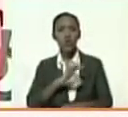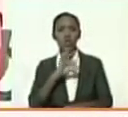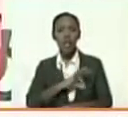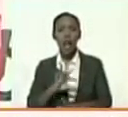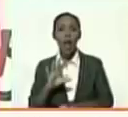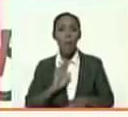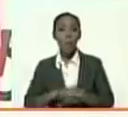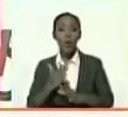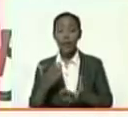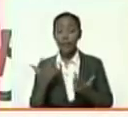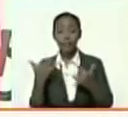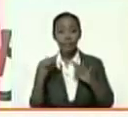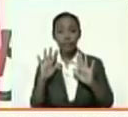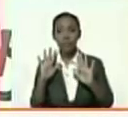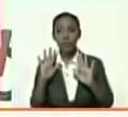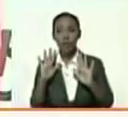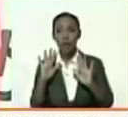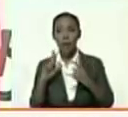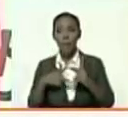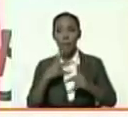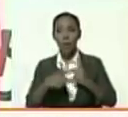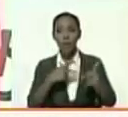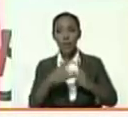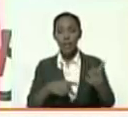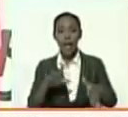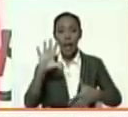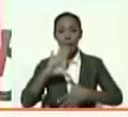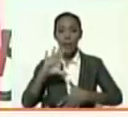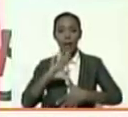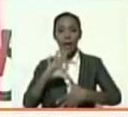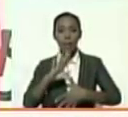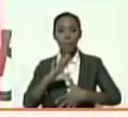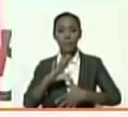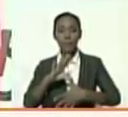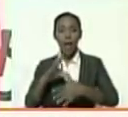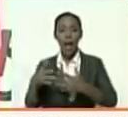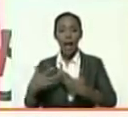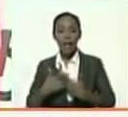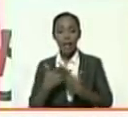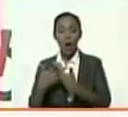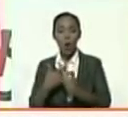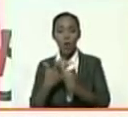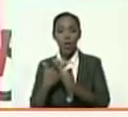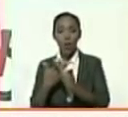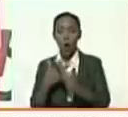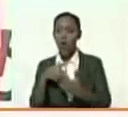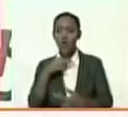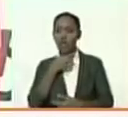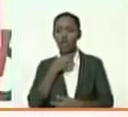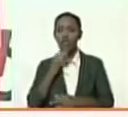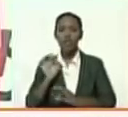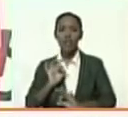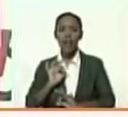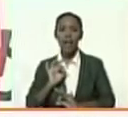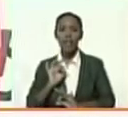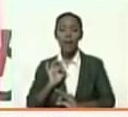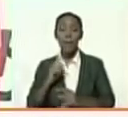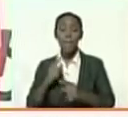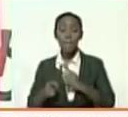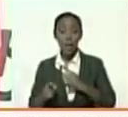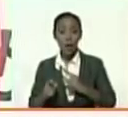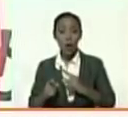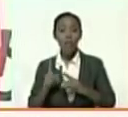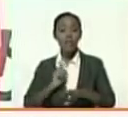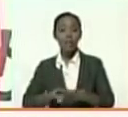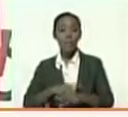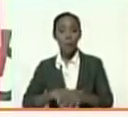siquiera progresistas en América. A Estados Unidos evidentemente eso no les gustó, sin embargo fue la época de más estabilidad